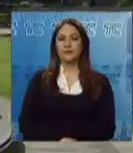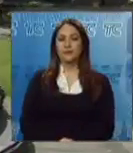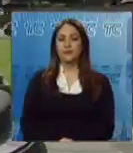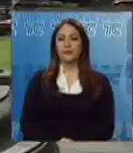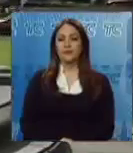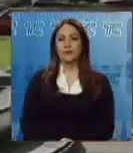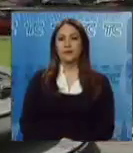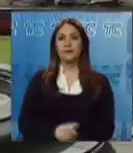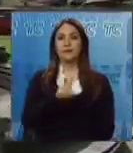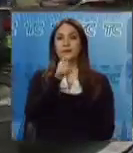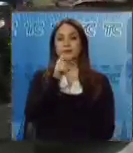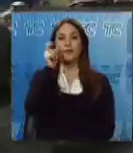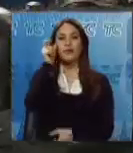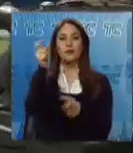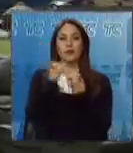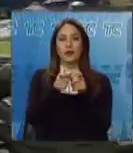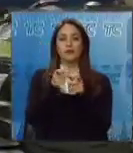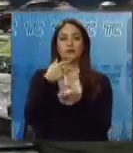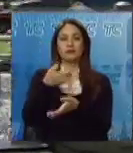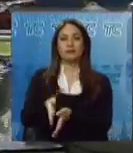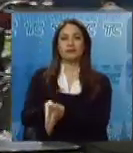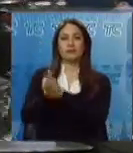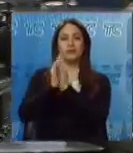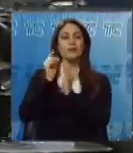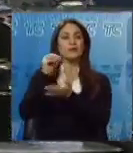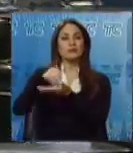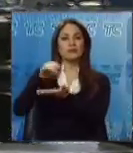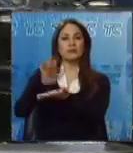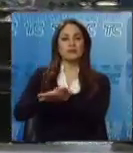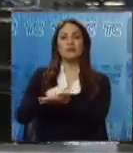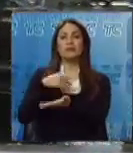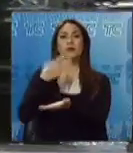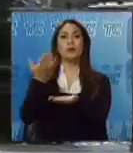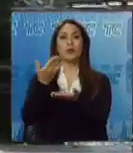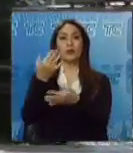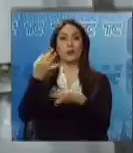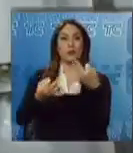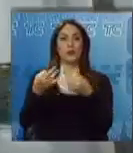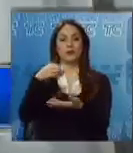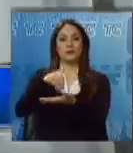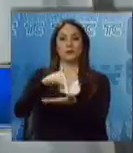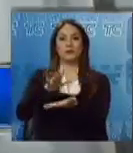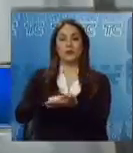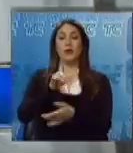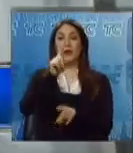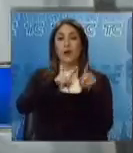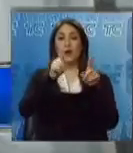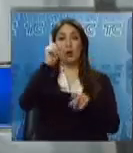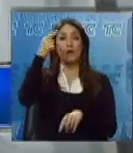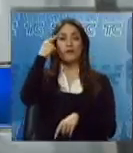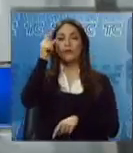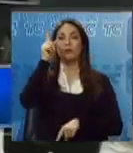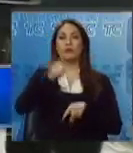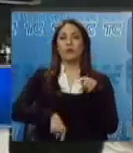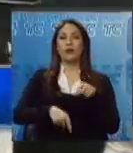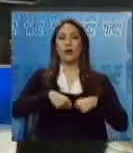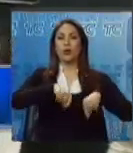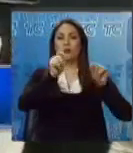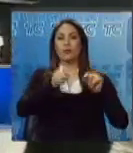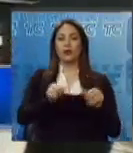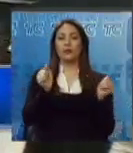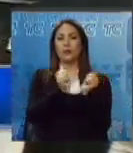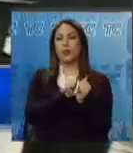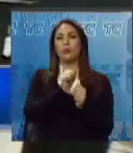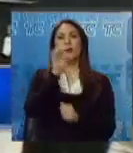El pedido lo efectuó la Fiscalía General del Estado y fue acogido por uno de los juzgados de Pichincha. Con ello entonces, las empresas estatales no podrán firmar contratos con la